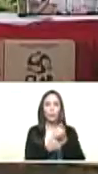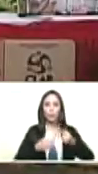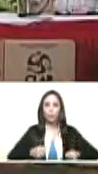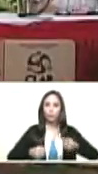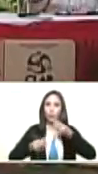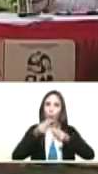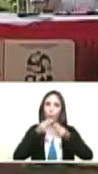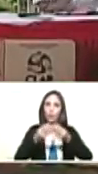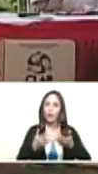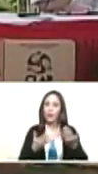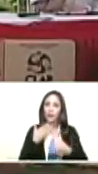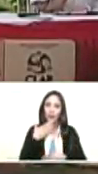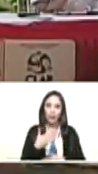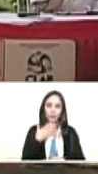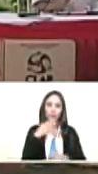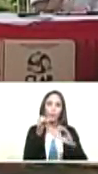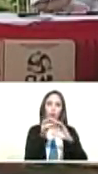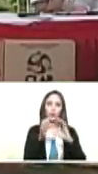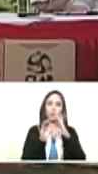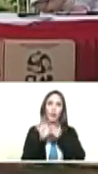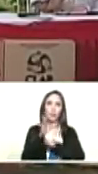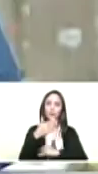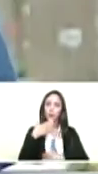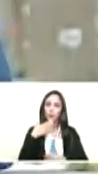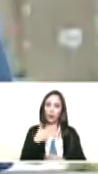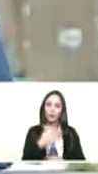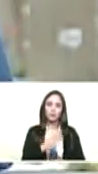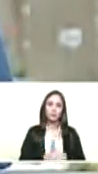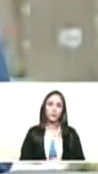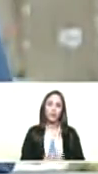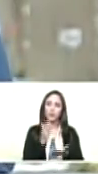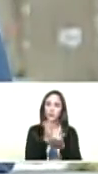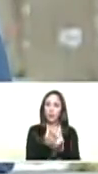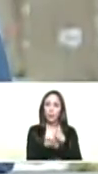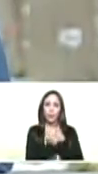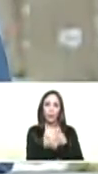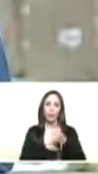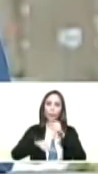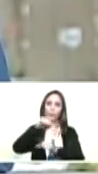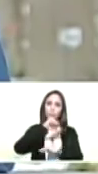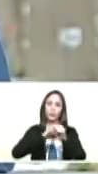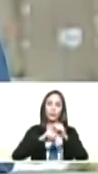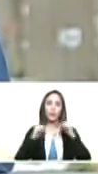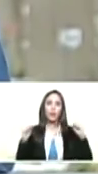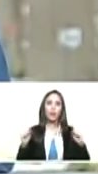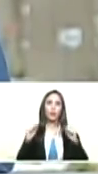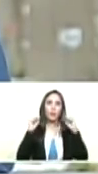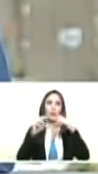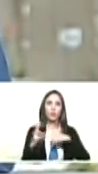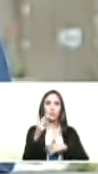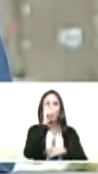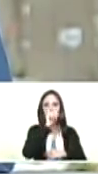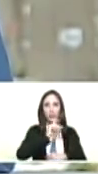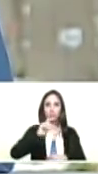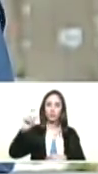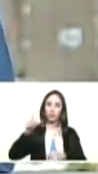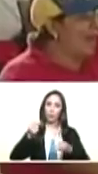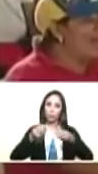gracias por apoyarnos en el carnet de la patria, gracias siempre por tanto amor. ¡Que viva el segundo aniversario de los